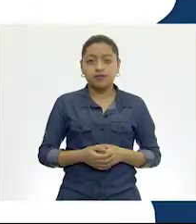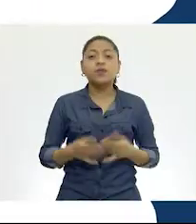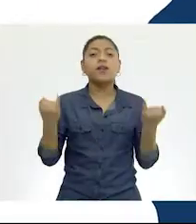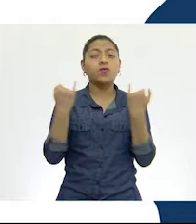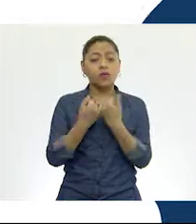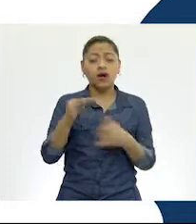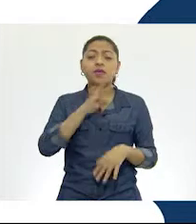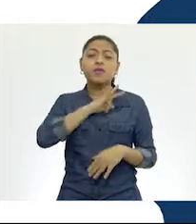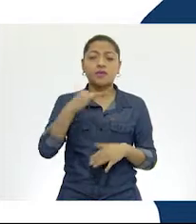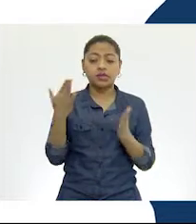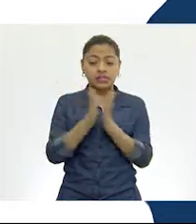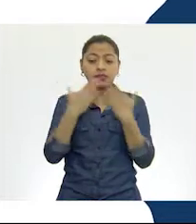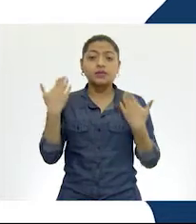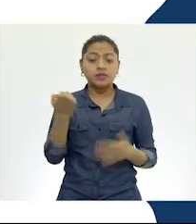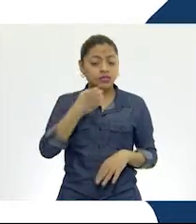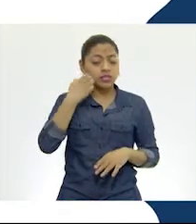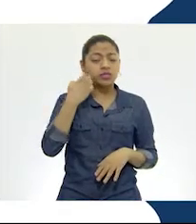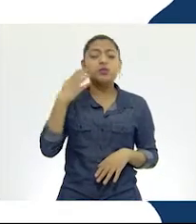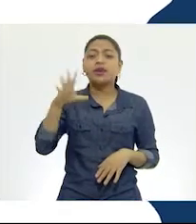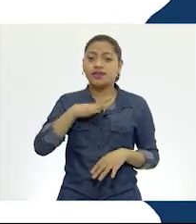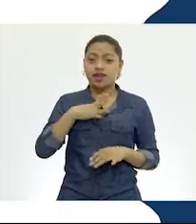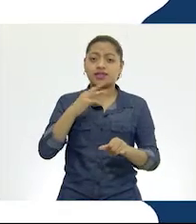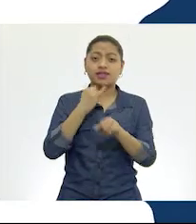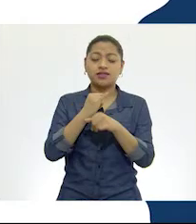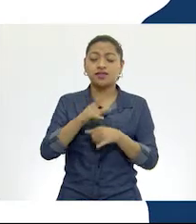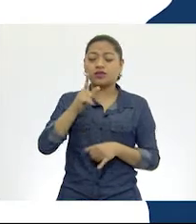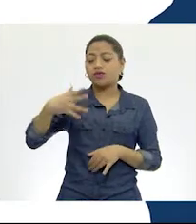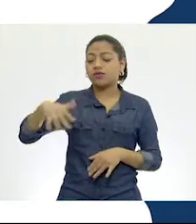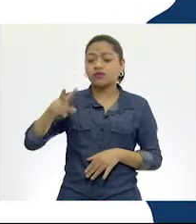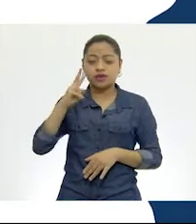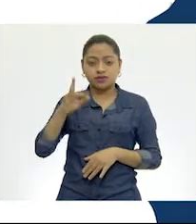También puedes encontrar los libros de texto en la página